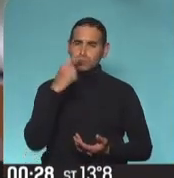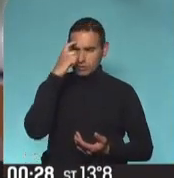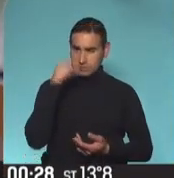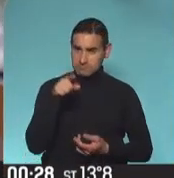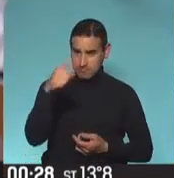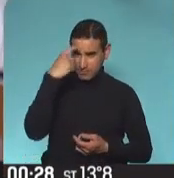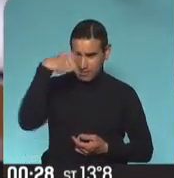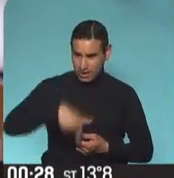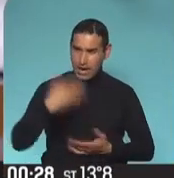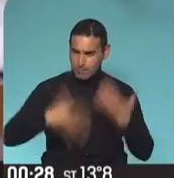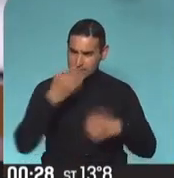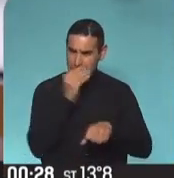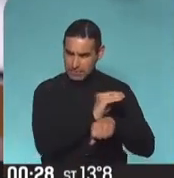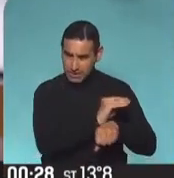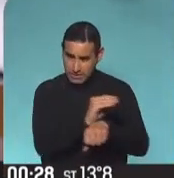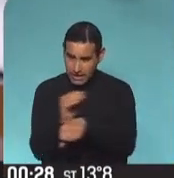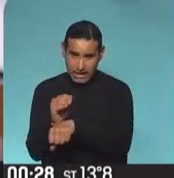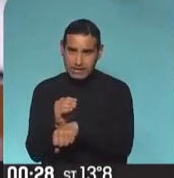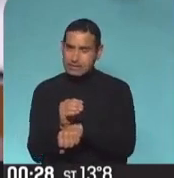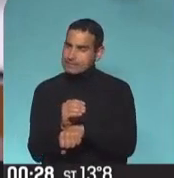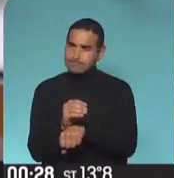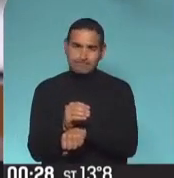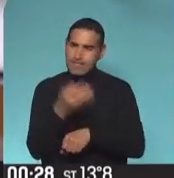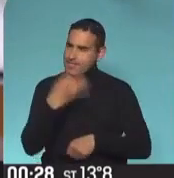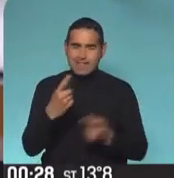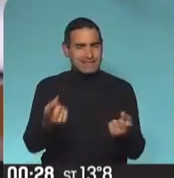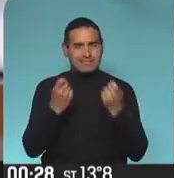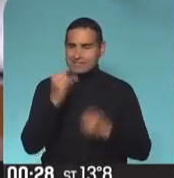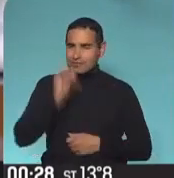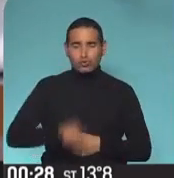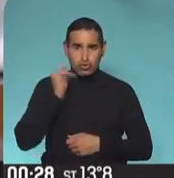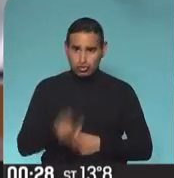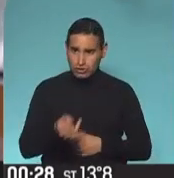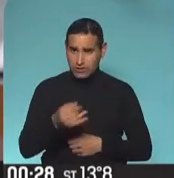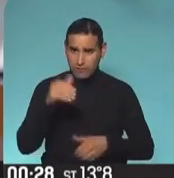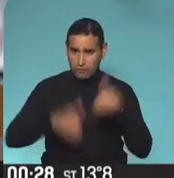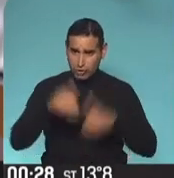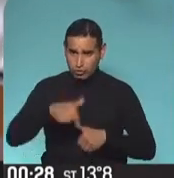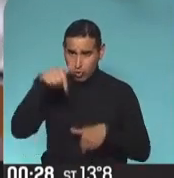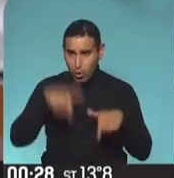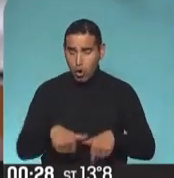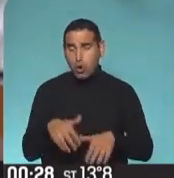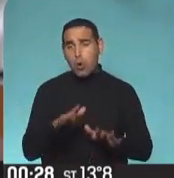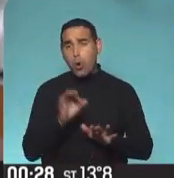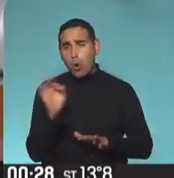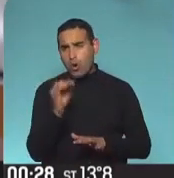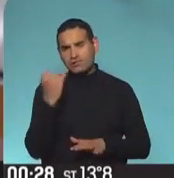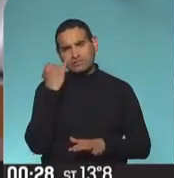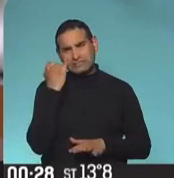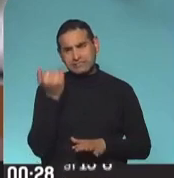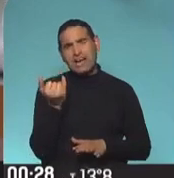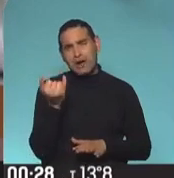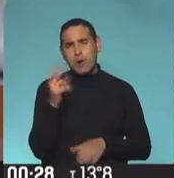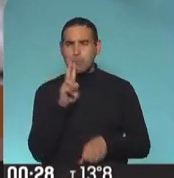esta emergencia alimentaria era absolutamente necesaria que se tuviera que votar hoy o ya había un colchón